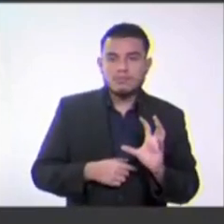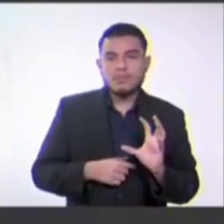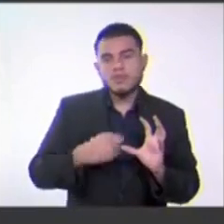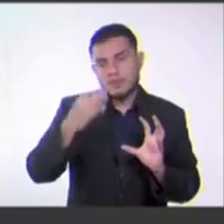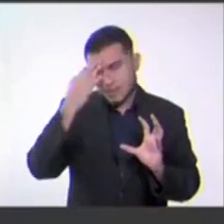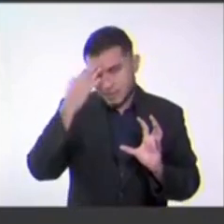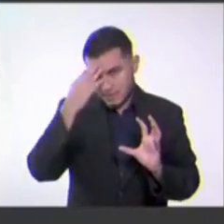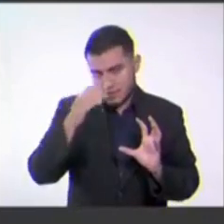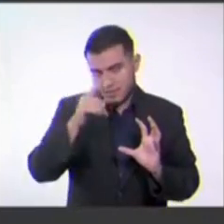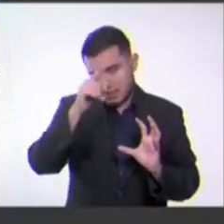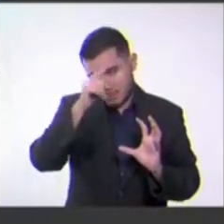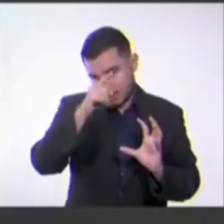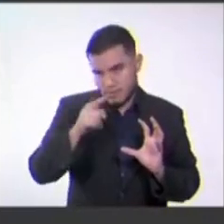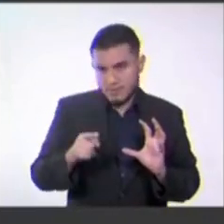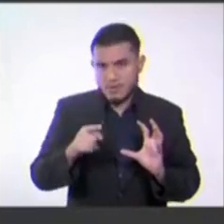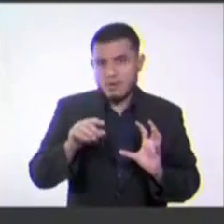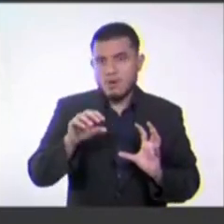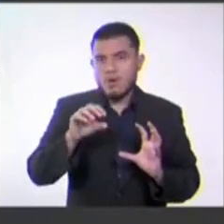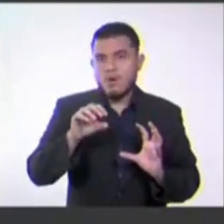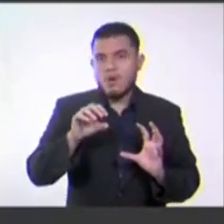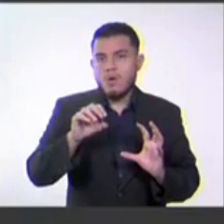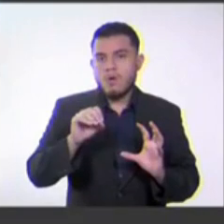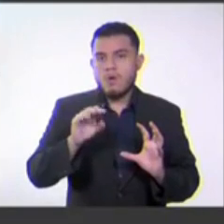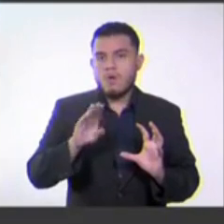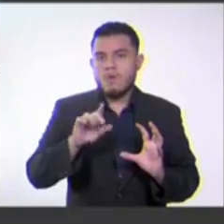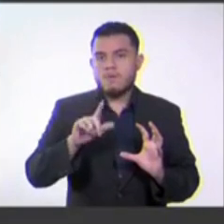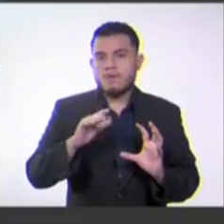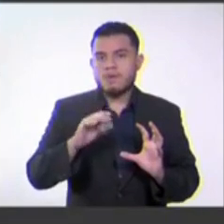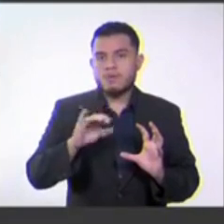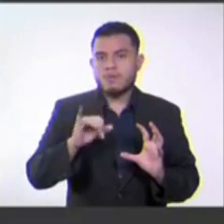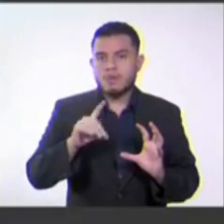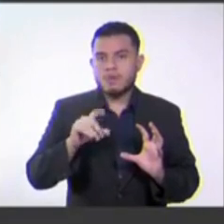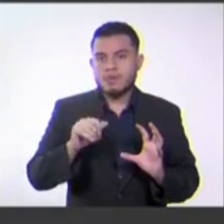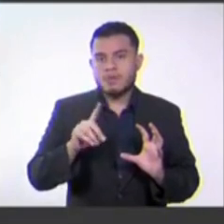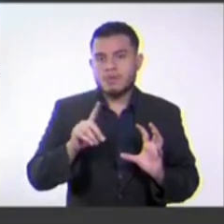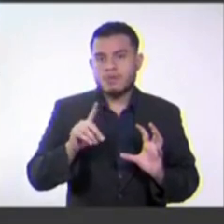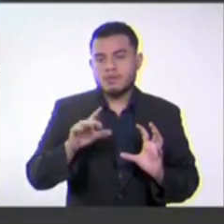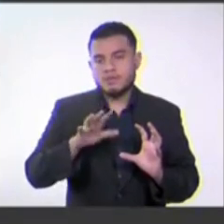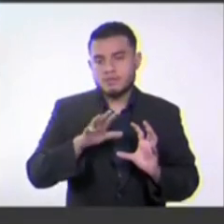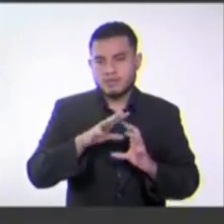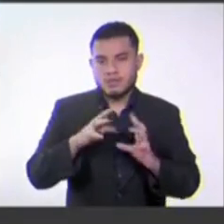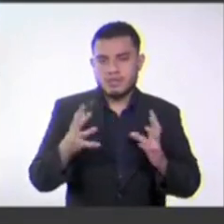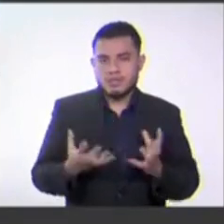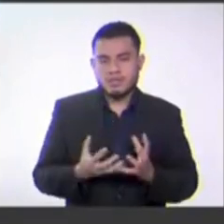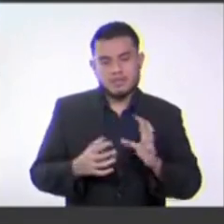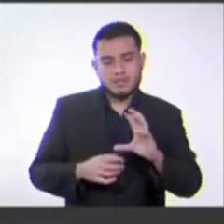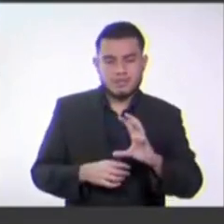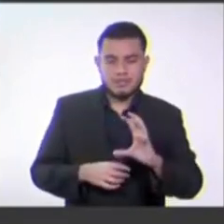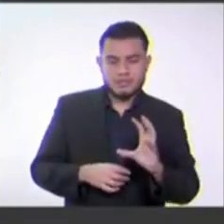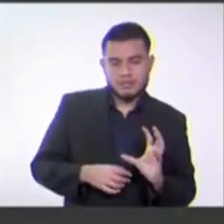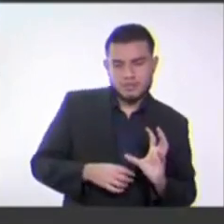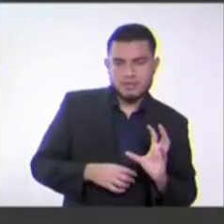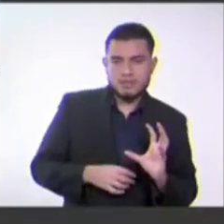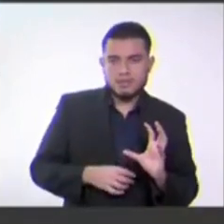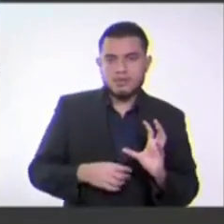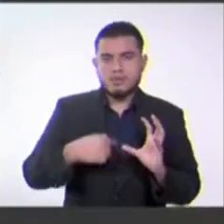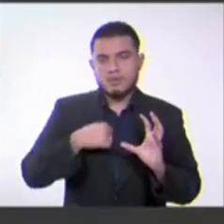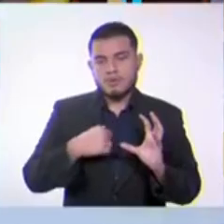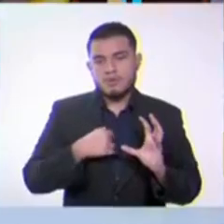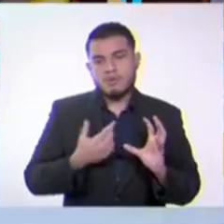oblicuidad, la oblicuidad de la Tierra, es decir, la inclinación. En este caso, como tengo un modelo